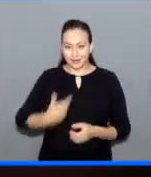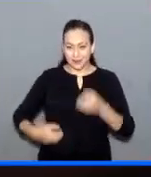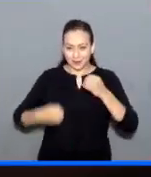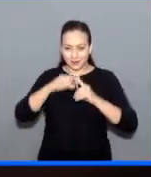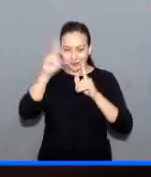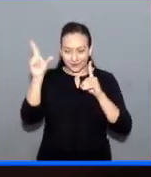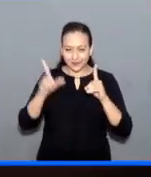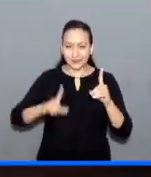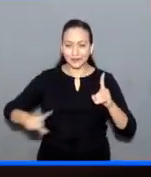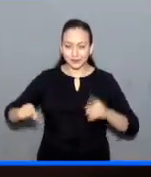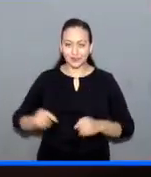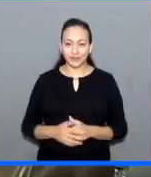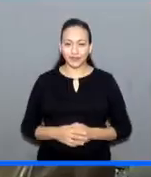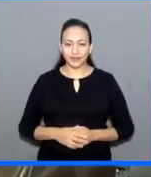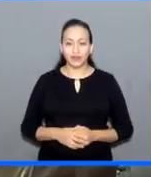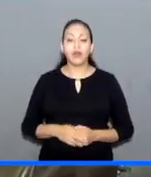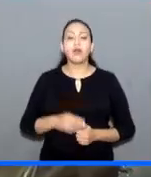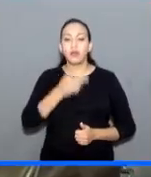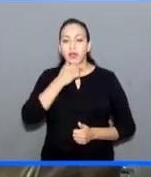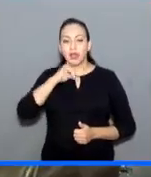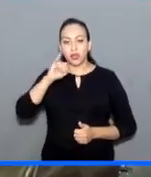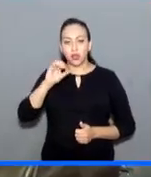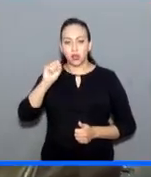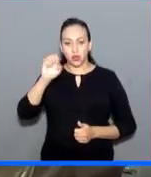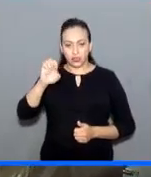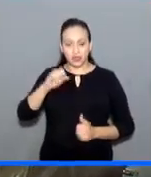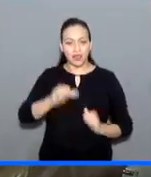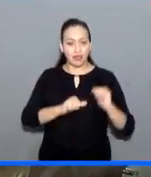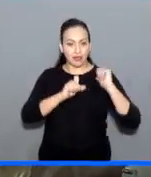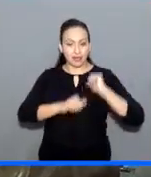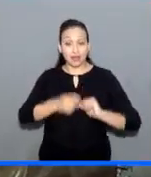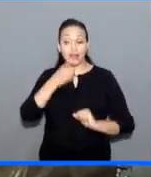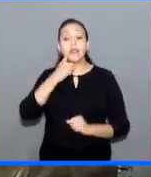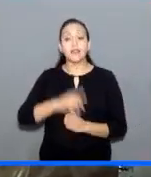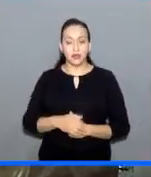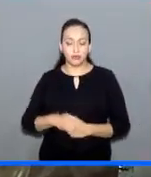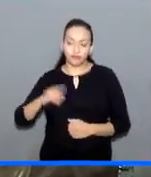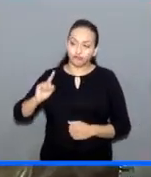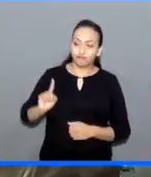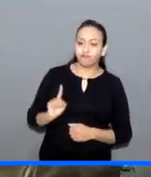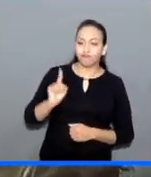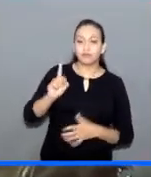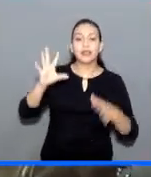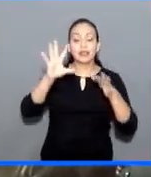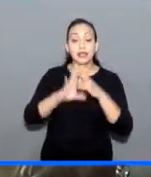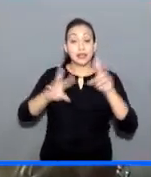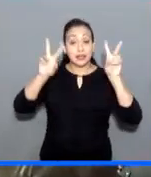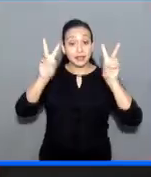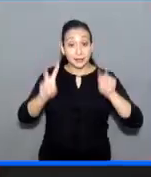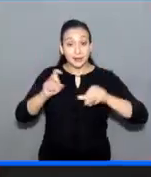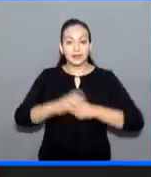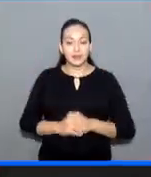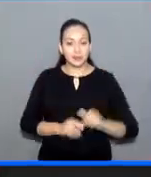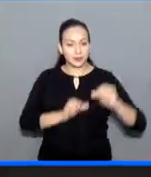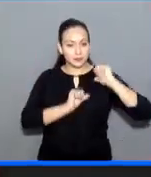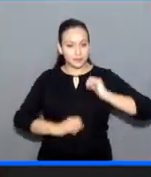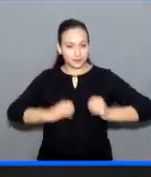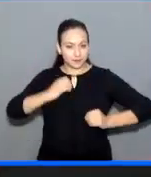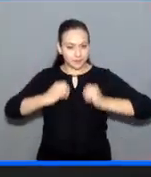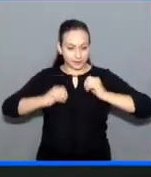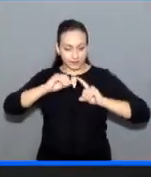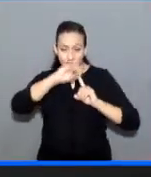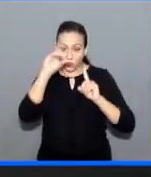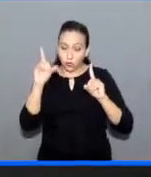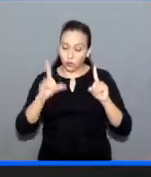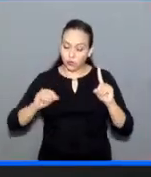Nación, José Hernández Hernández, en su intervención donde abordó el tema el Poder Judicial de la Federación en el